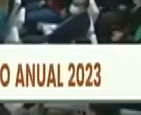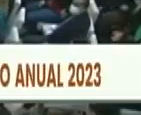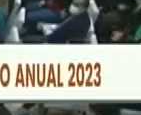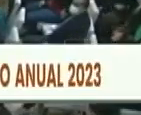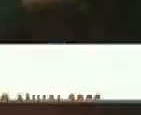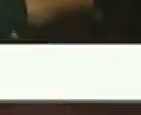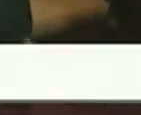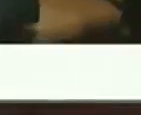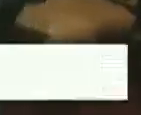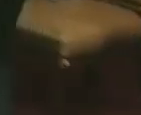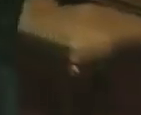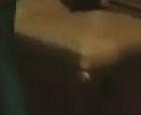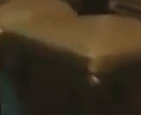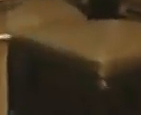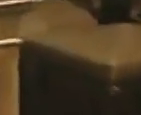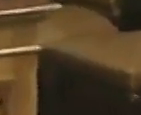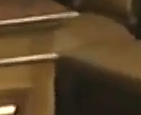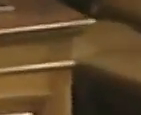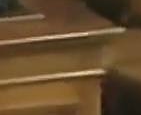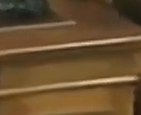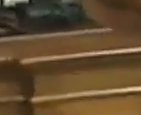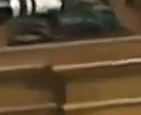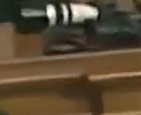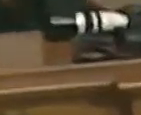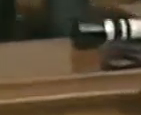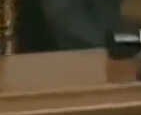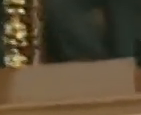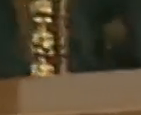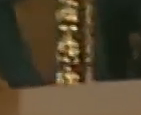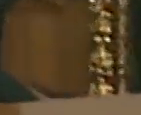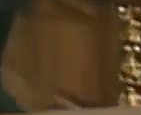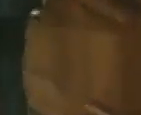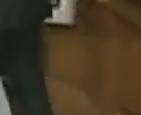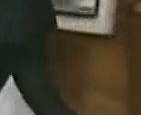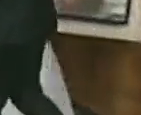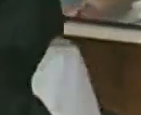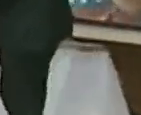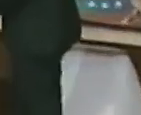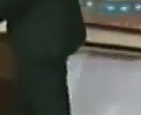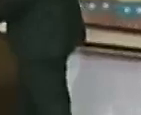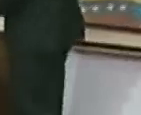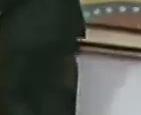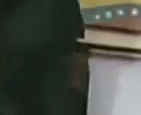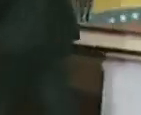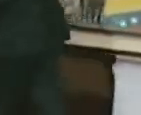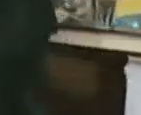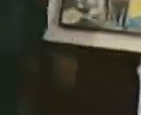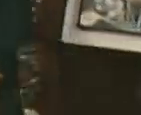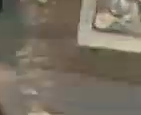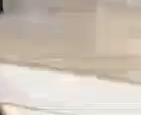sesión y despedimos el presente avance informativo y retornamos con ustedes, compañeros, a los estudios de Venezolana de Televisión.